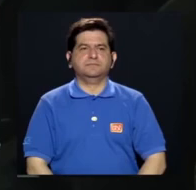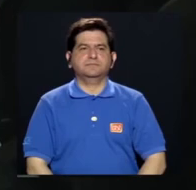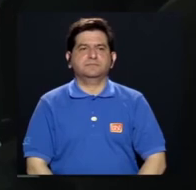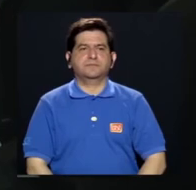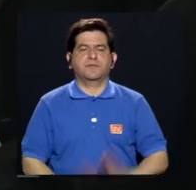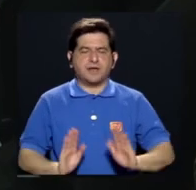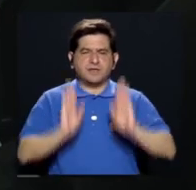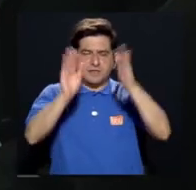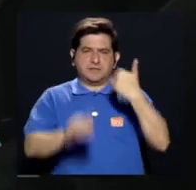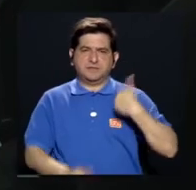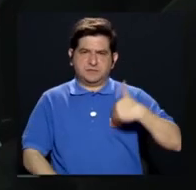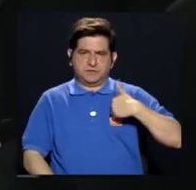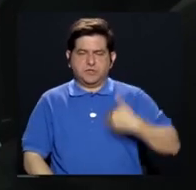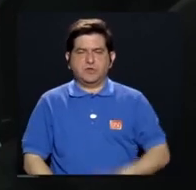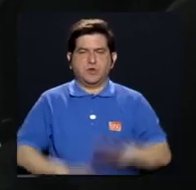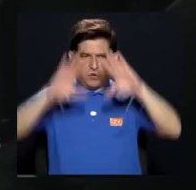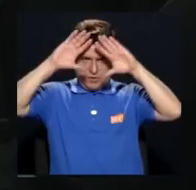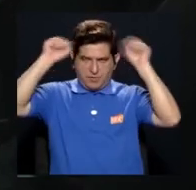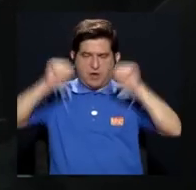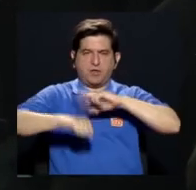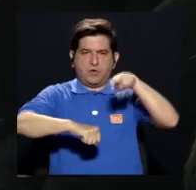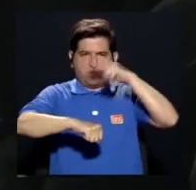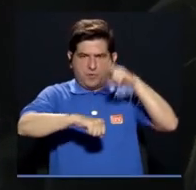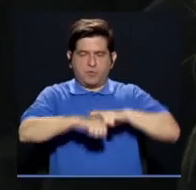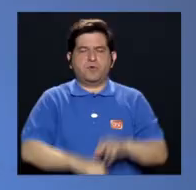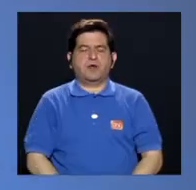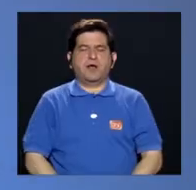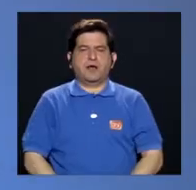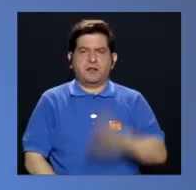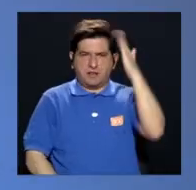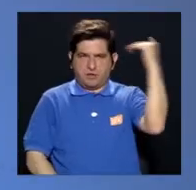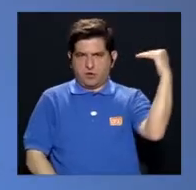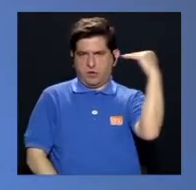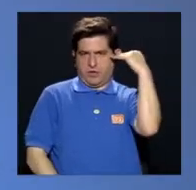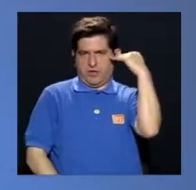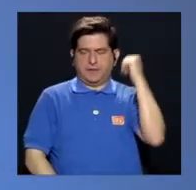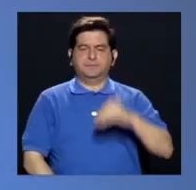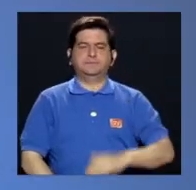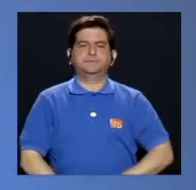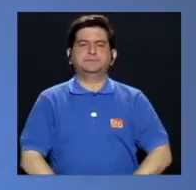excelentísimo señor embajador de la República de Corea,